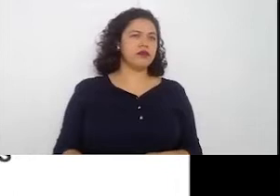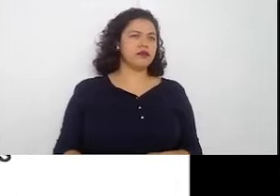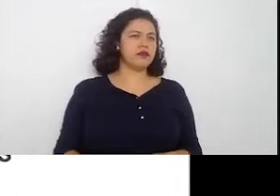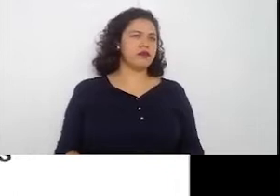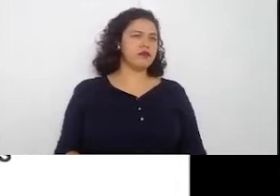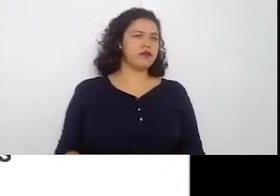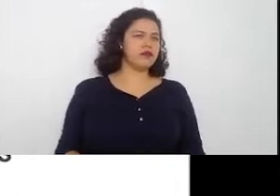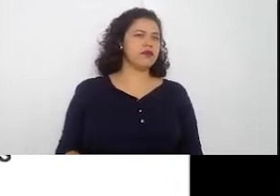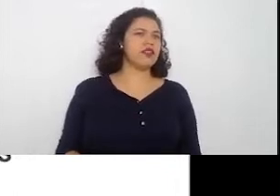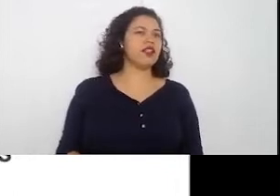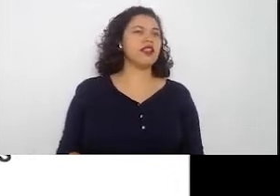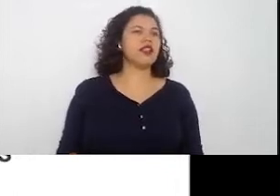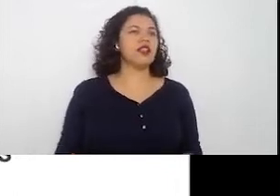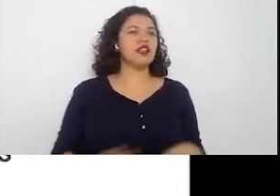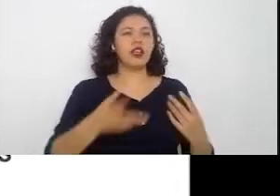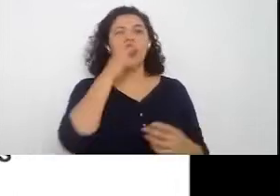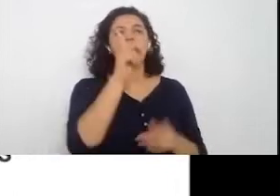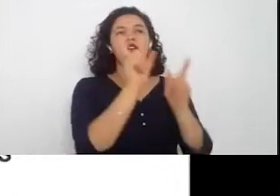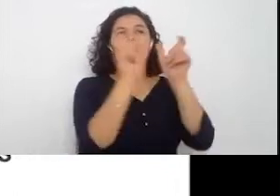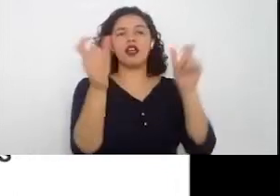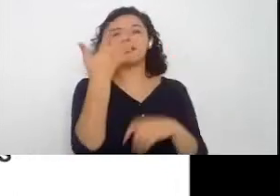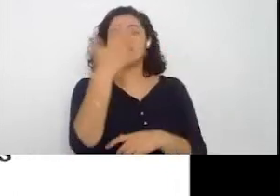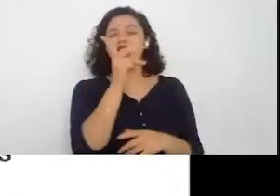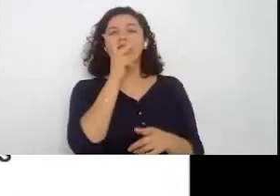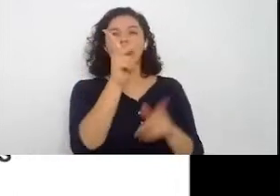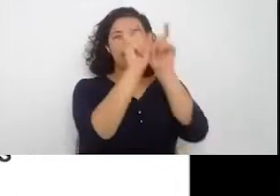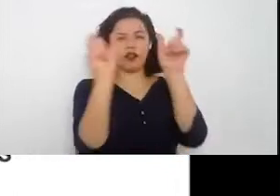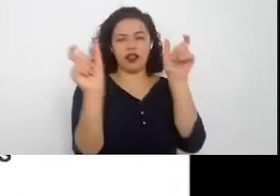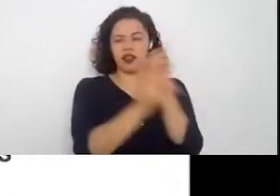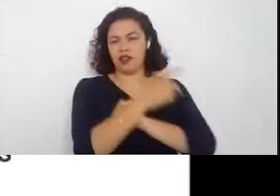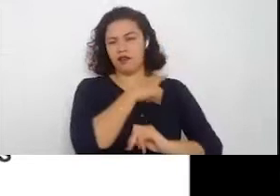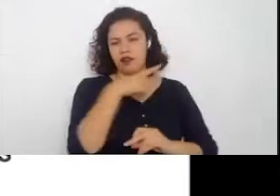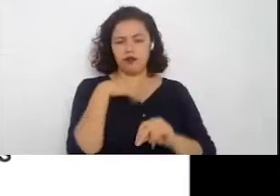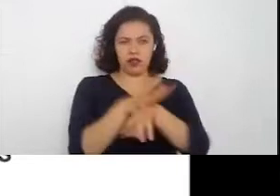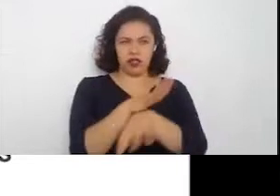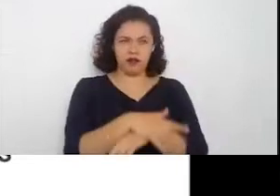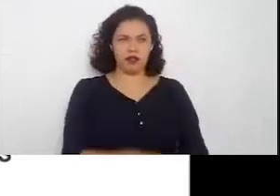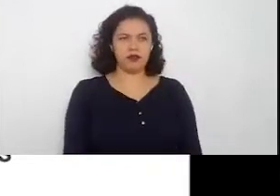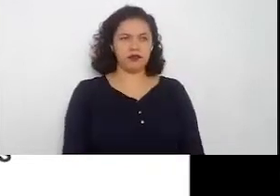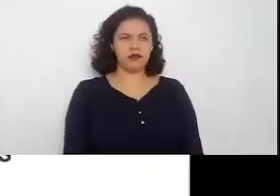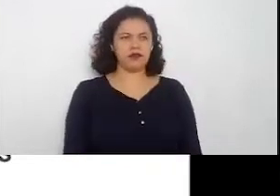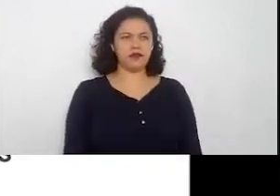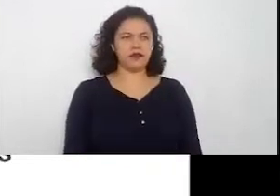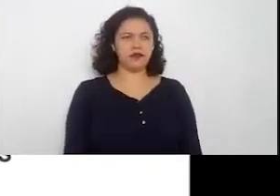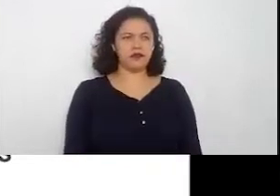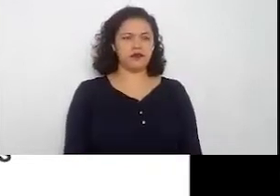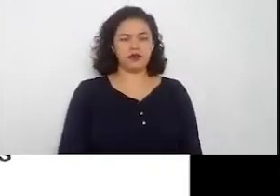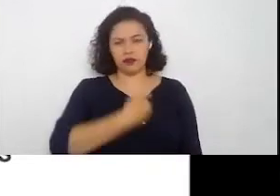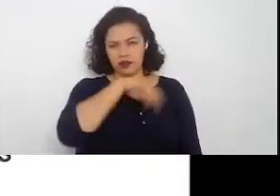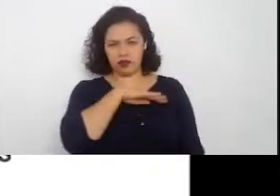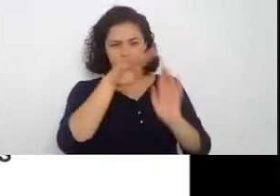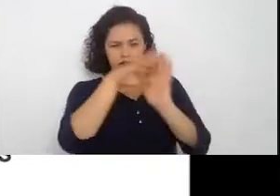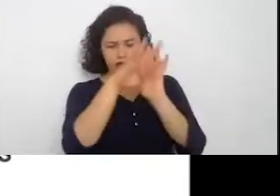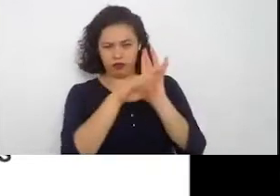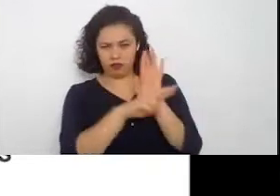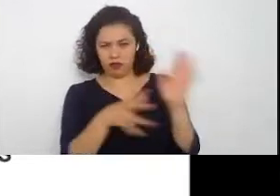5 palabras, deberemos de hacer estos cambios en nuestros estatutos. Y